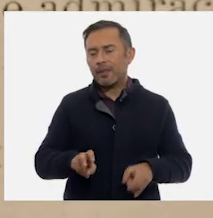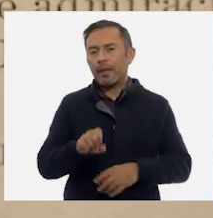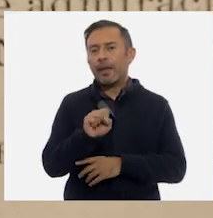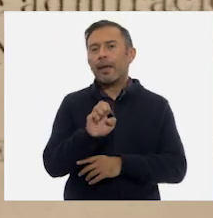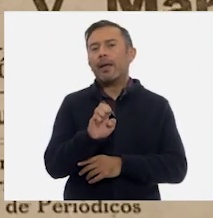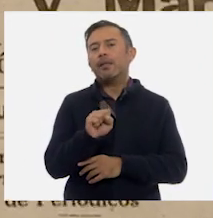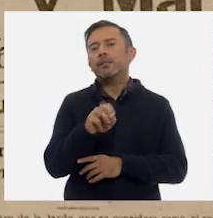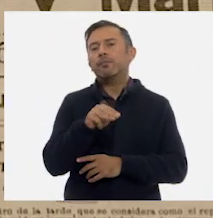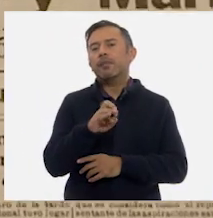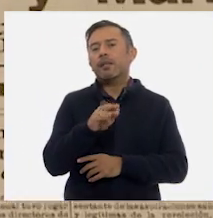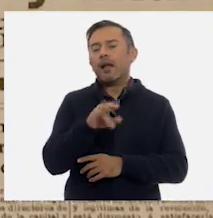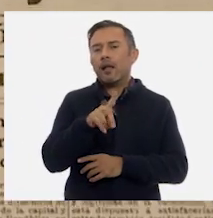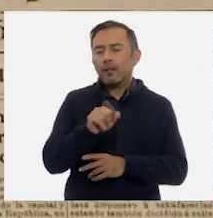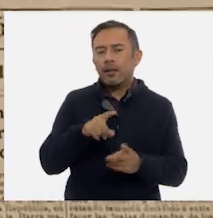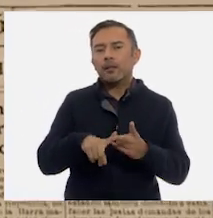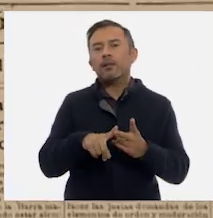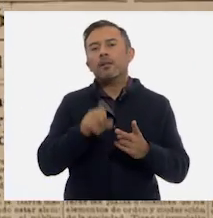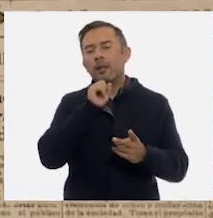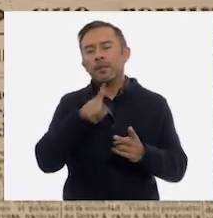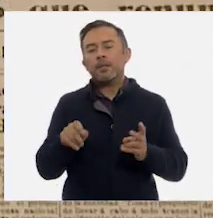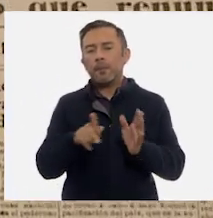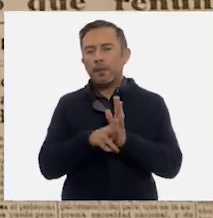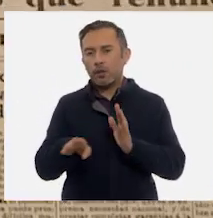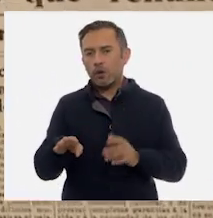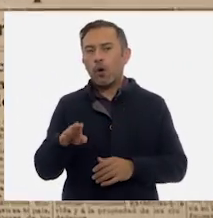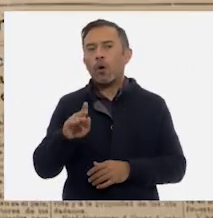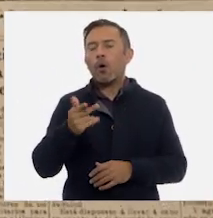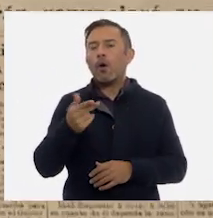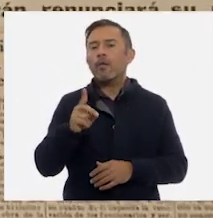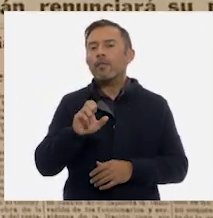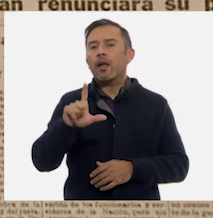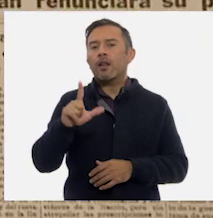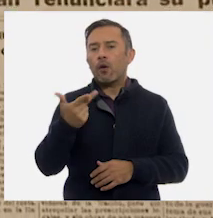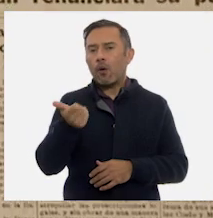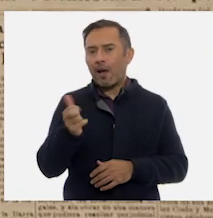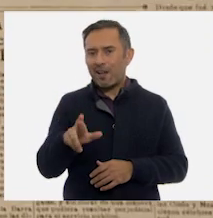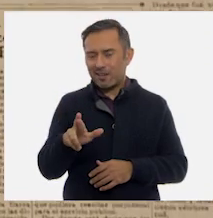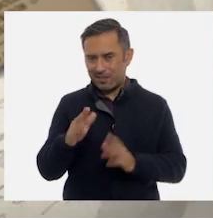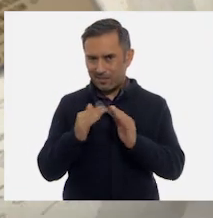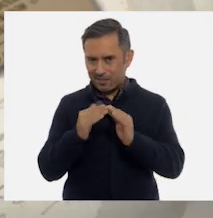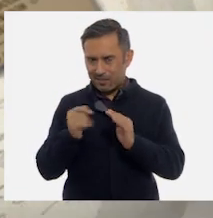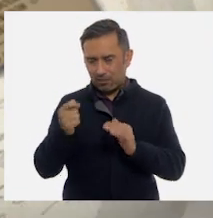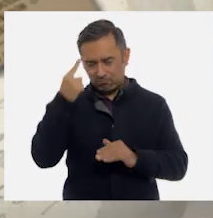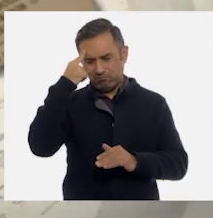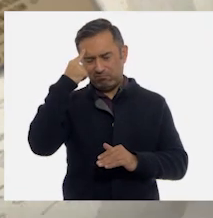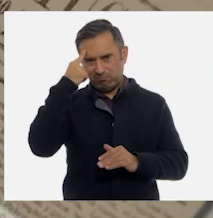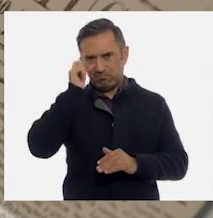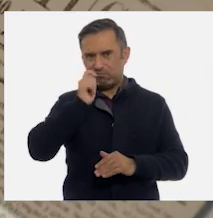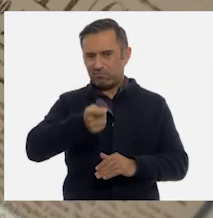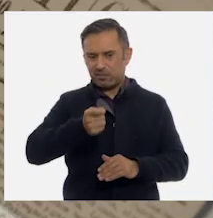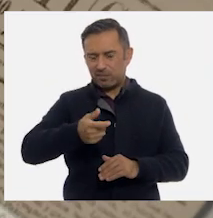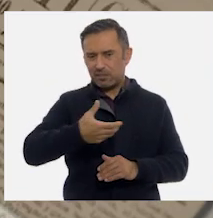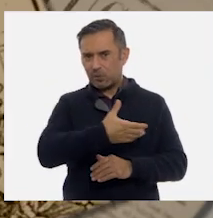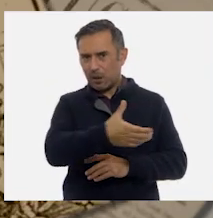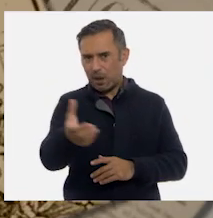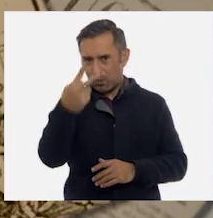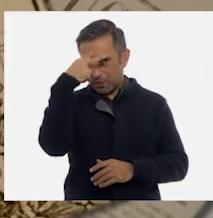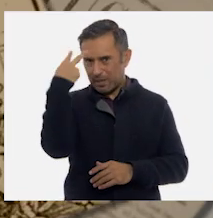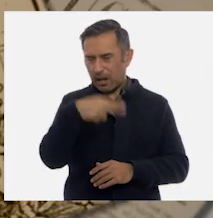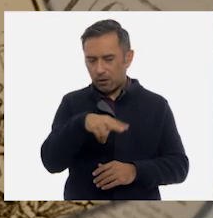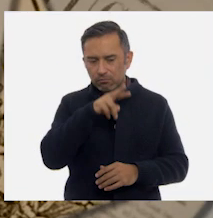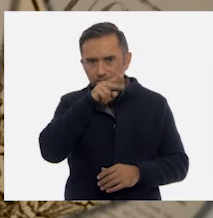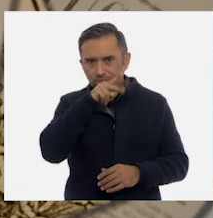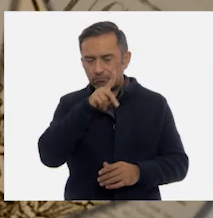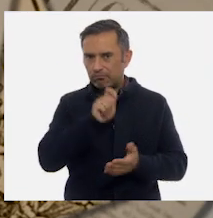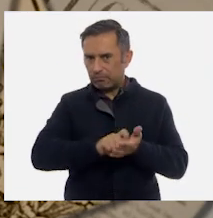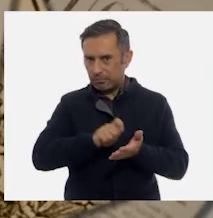Sombra de Zaragoza, así como en el Diario del Hogar, expresaron su preocupación por el campo mexicano. Después del encuentro